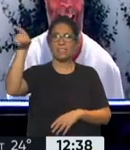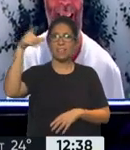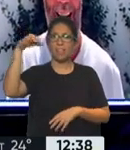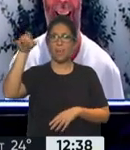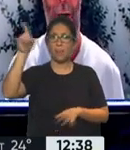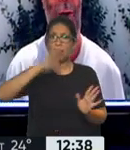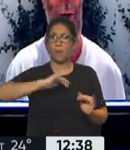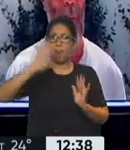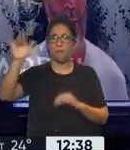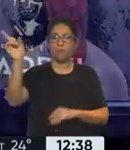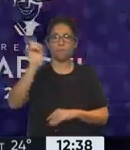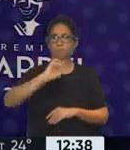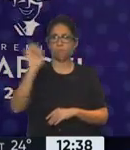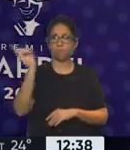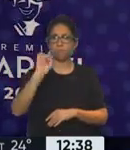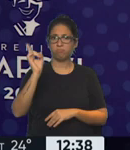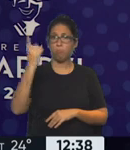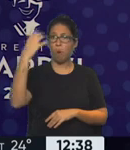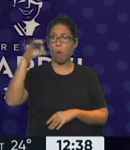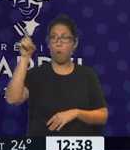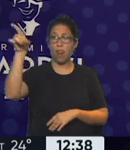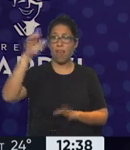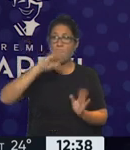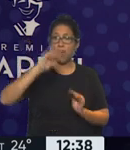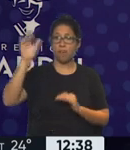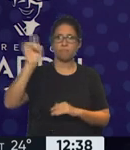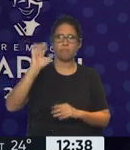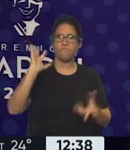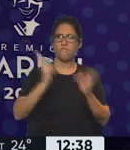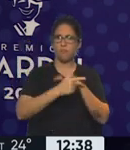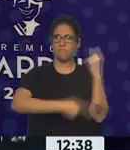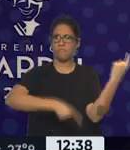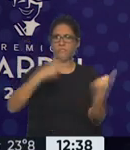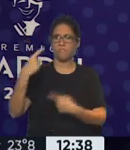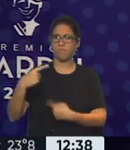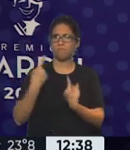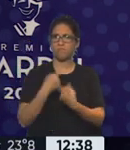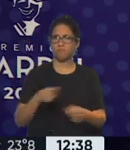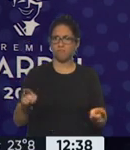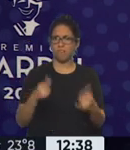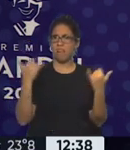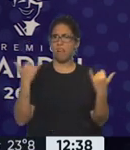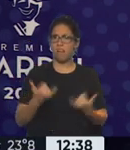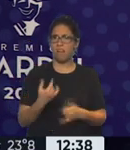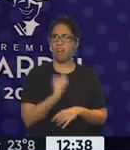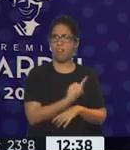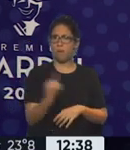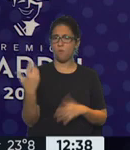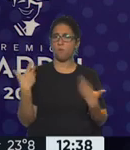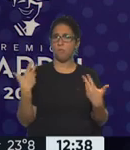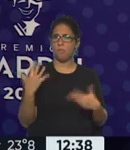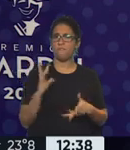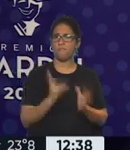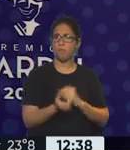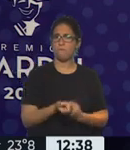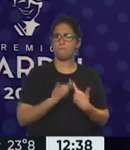hay que ir y es el único camino y la única opción, cuando hay mil maneras de hacer música y cada uno puede encontrar la propia y a